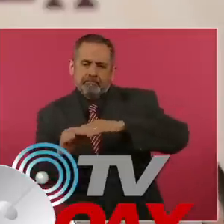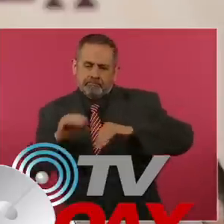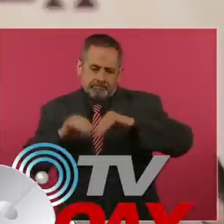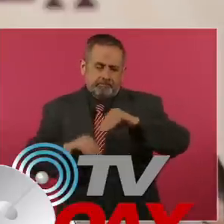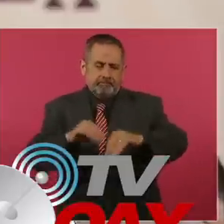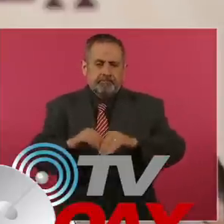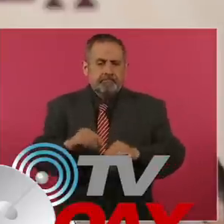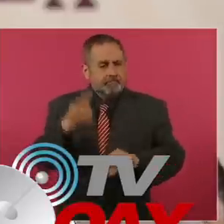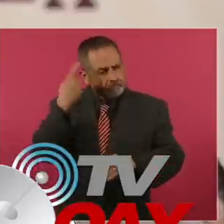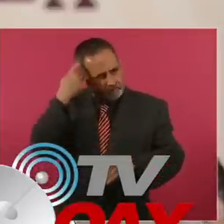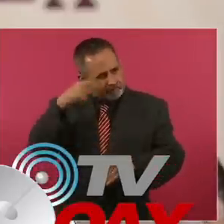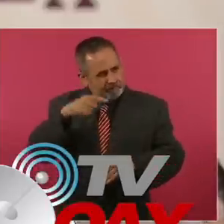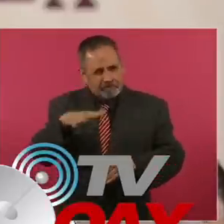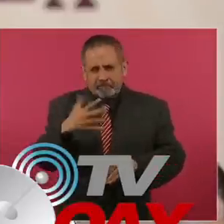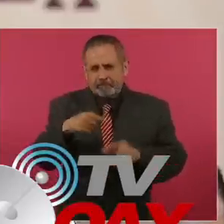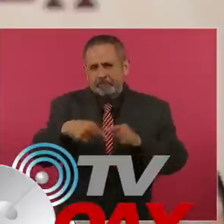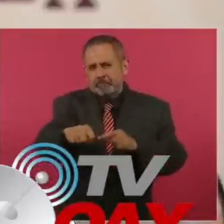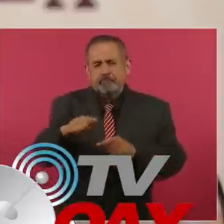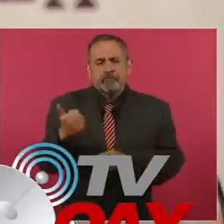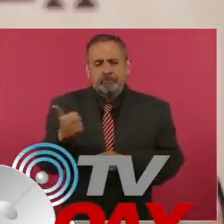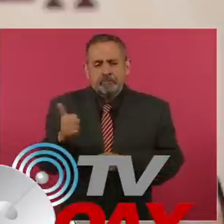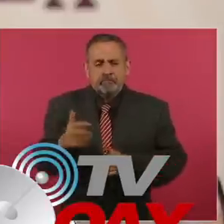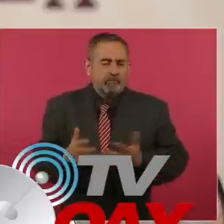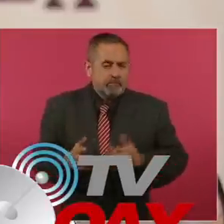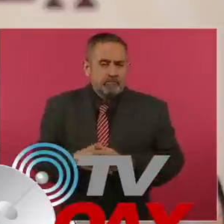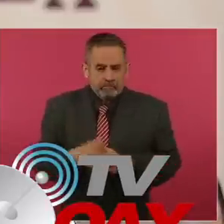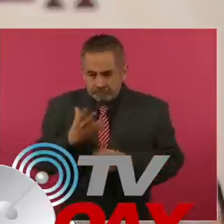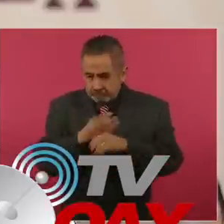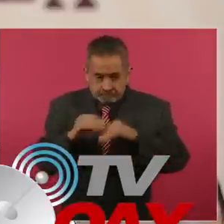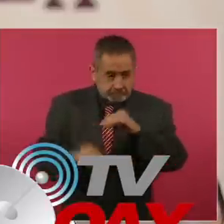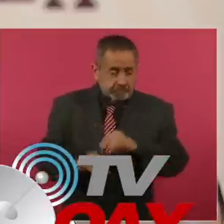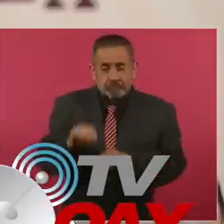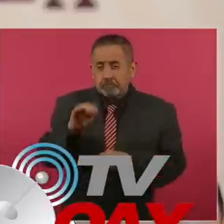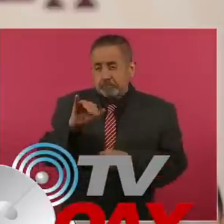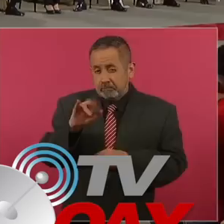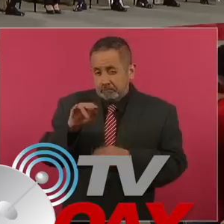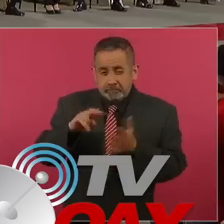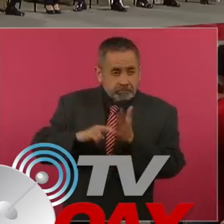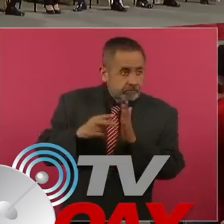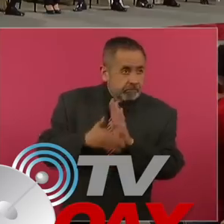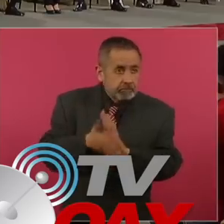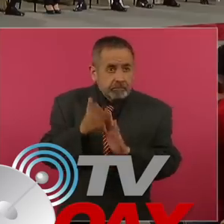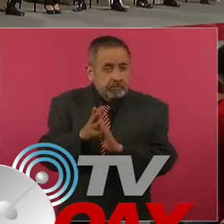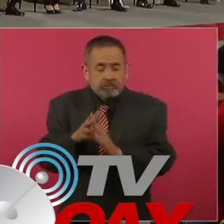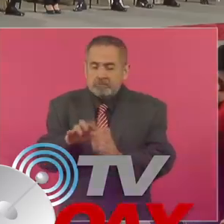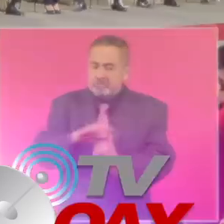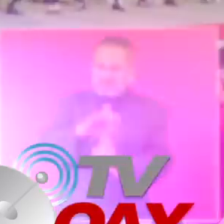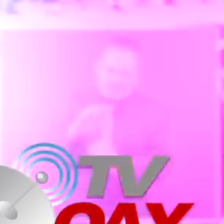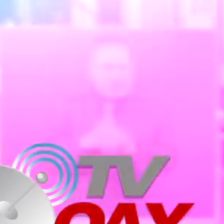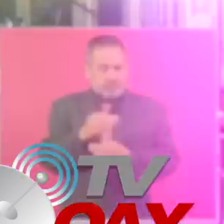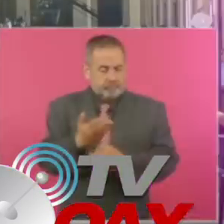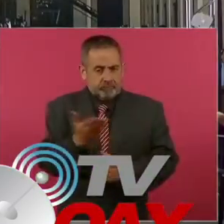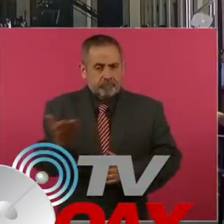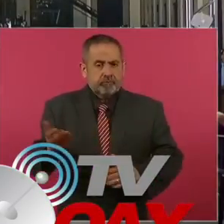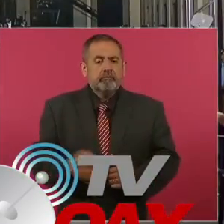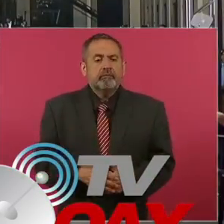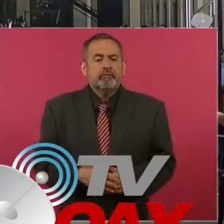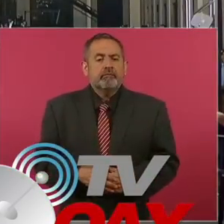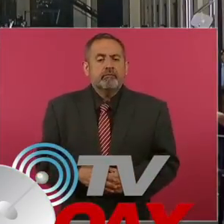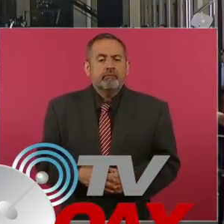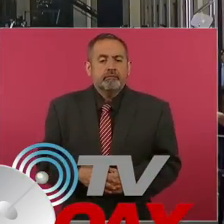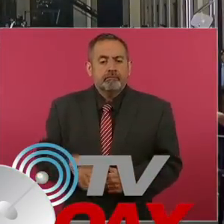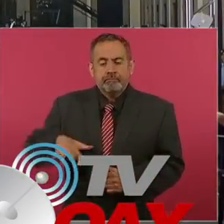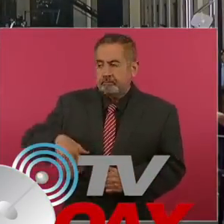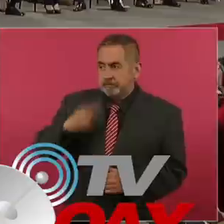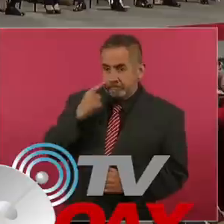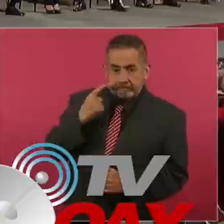Y todo, pues, a nivel de obra civil estará concluido en diciembre, es cuanto. Como pudieron